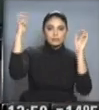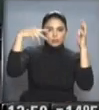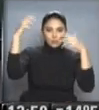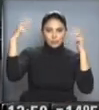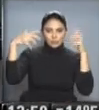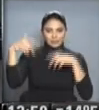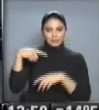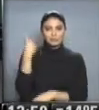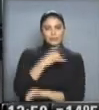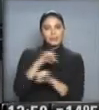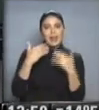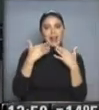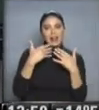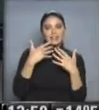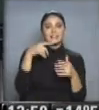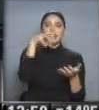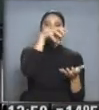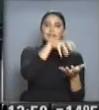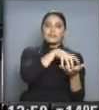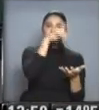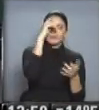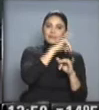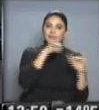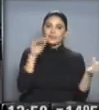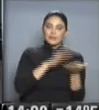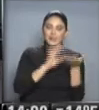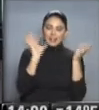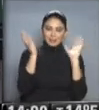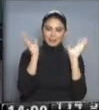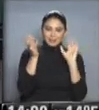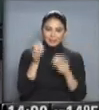lluvias. Y la información está llegando desde el Servicio Meteorológico Nacional.